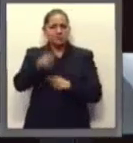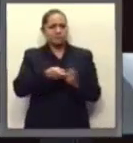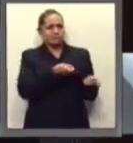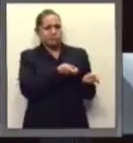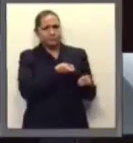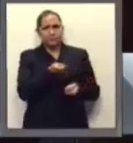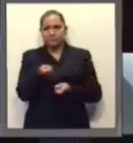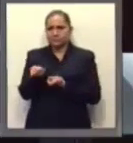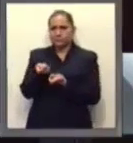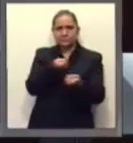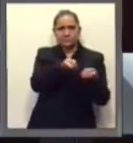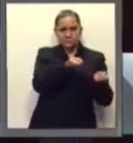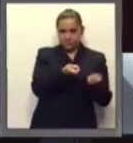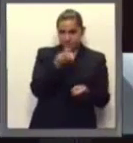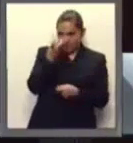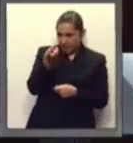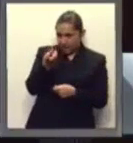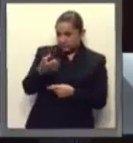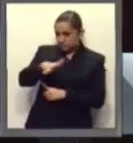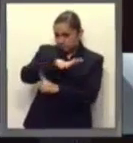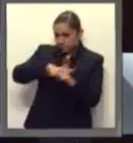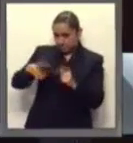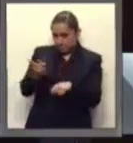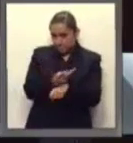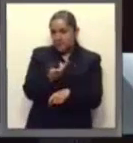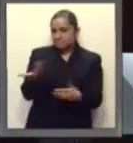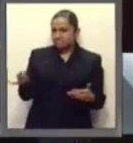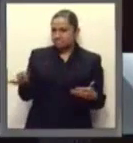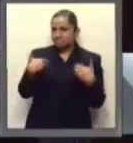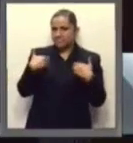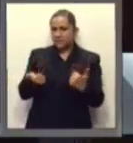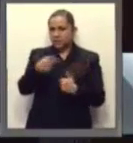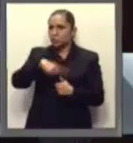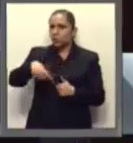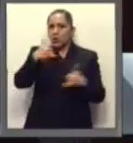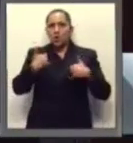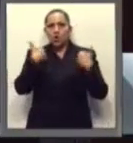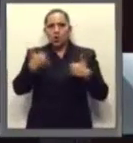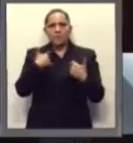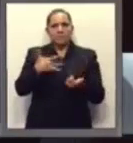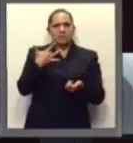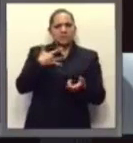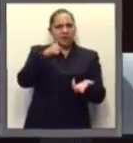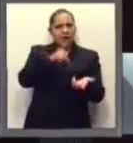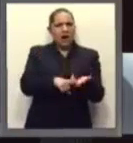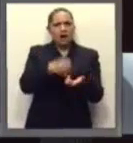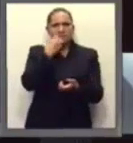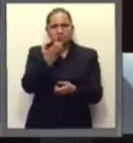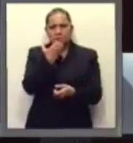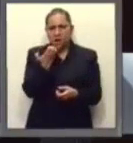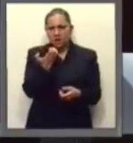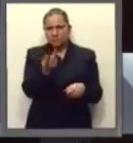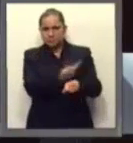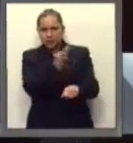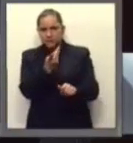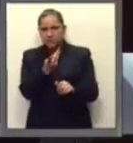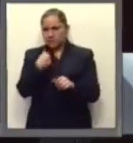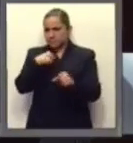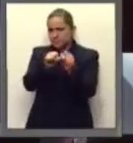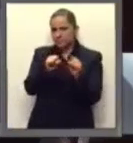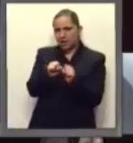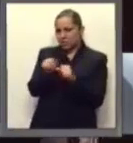así, no debe sorprendernos que los estudiantes se sientan ajenos a lo que sucede dentro y fuera del aula, convirtiéndose